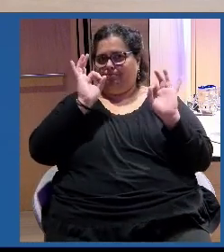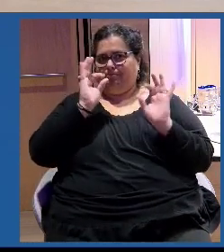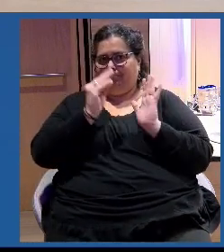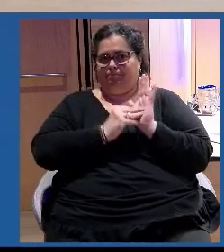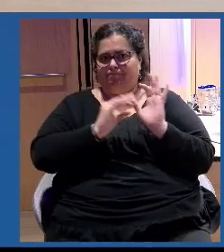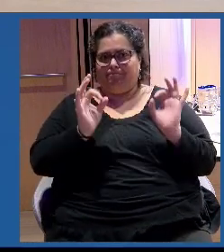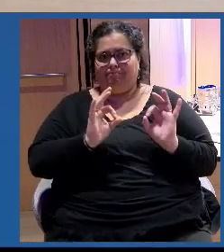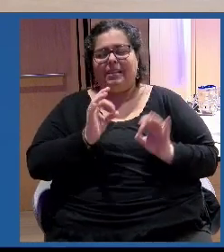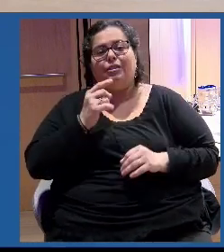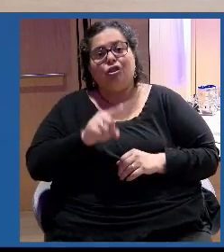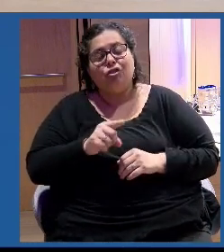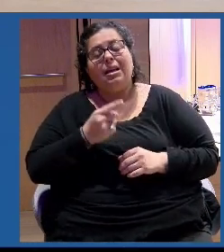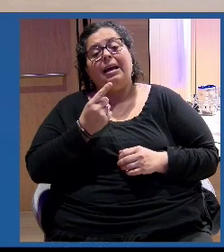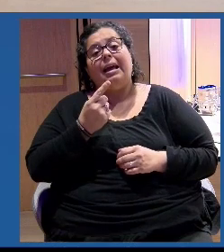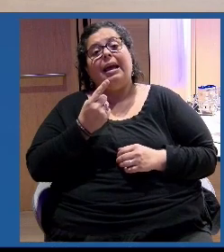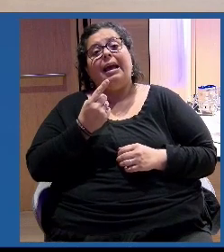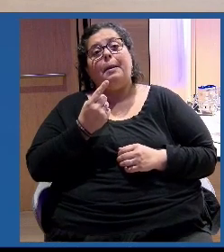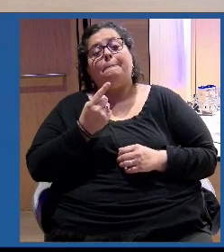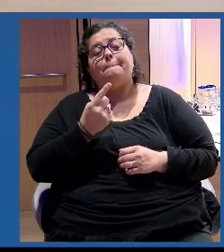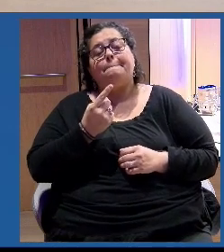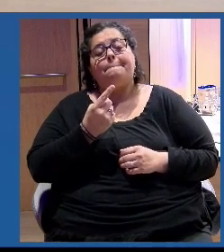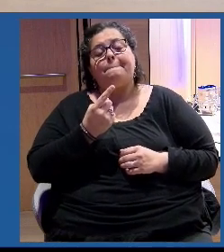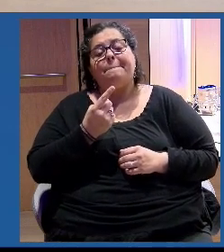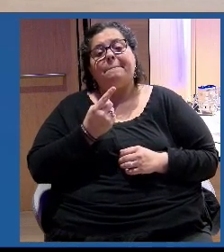no tendría ningún sustento.